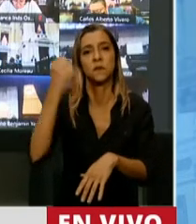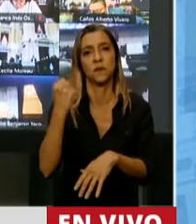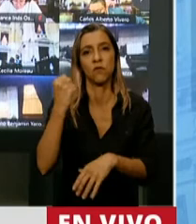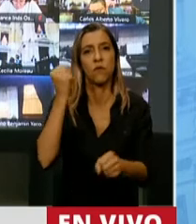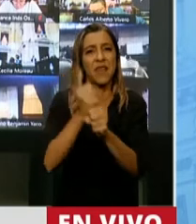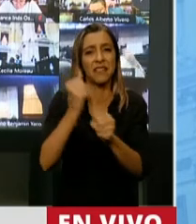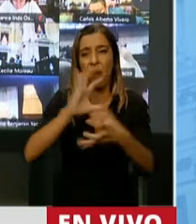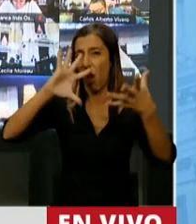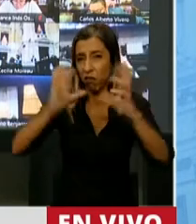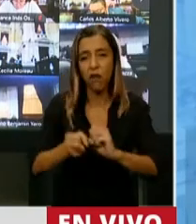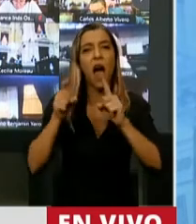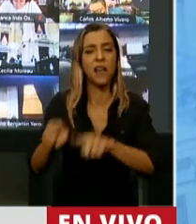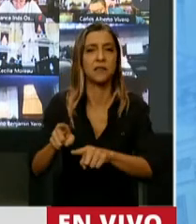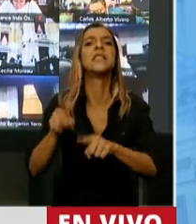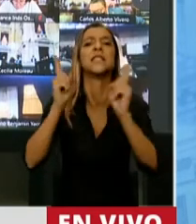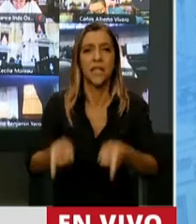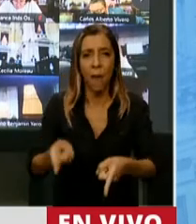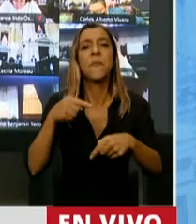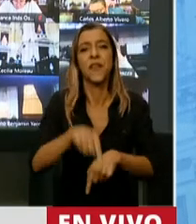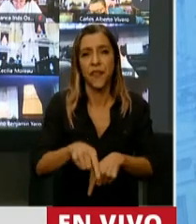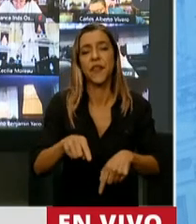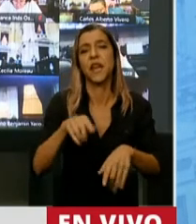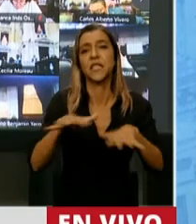de la tragedia sanitaria.